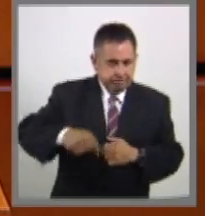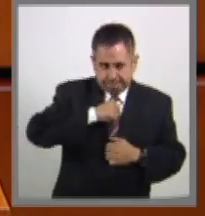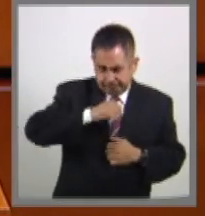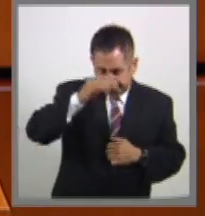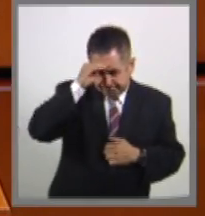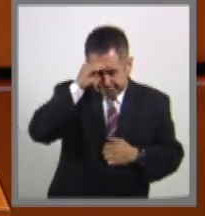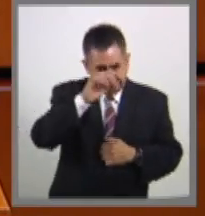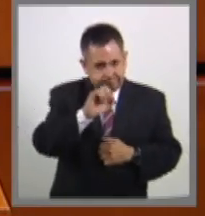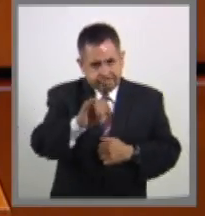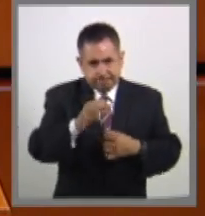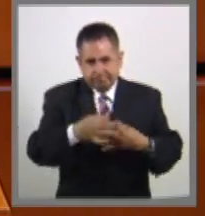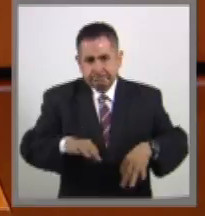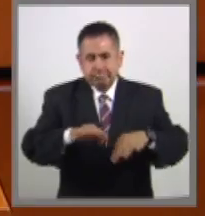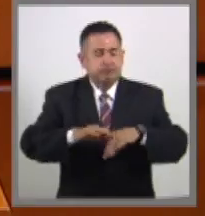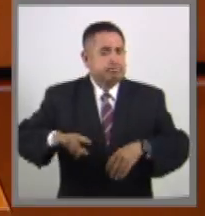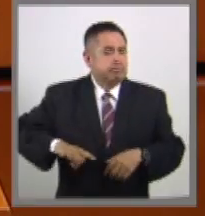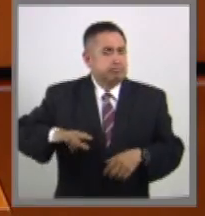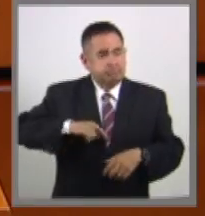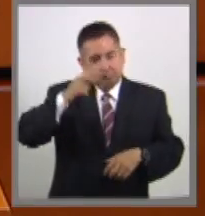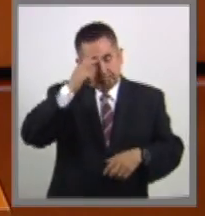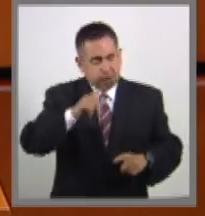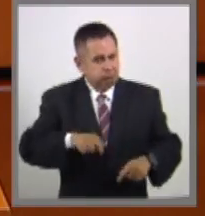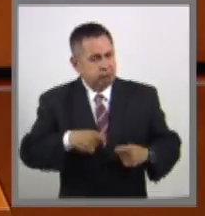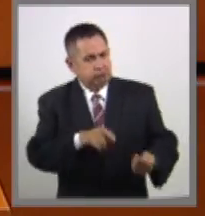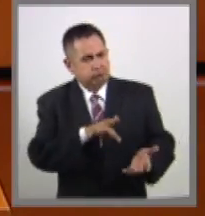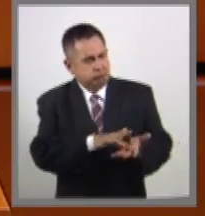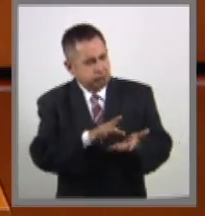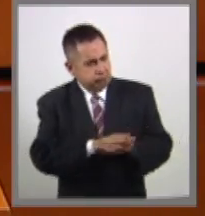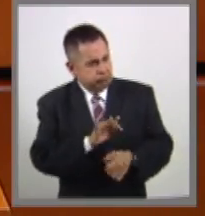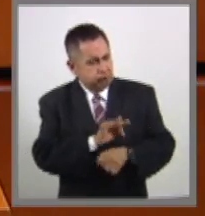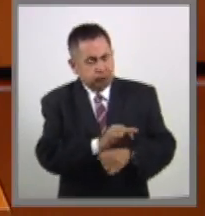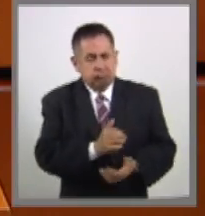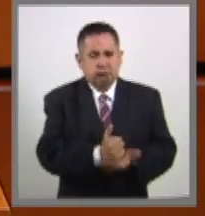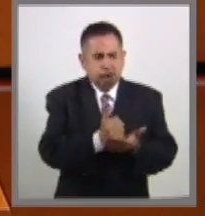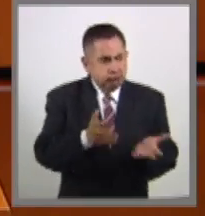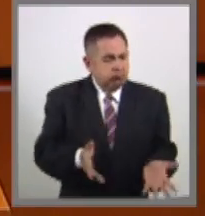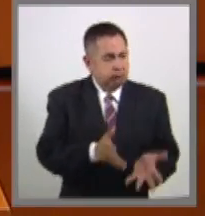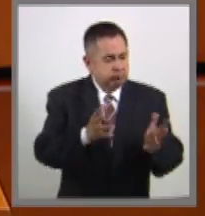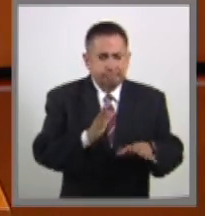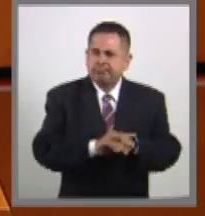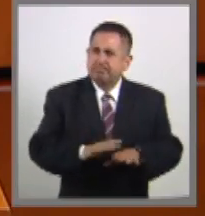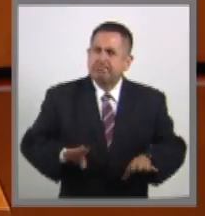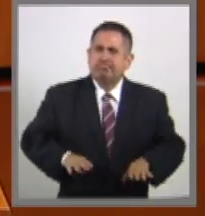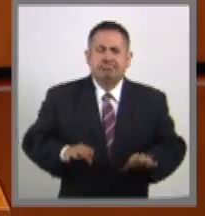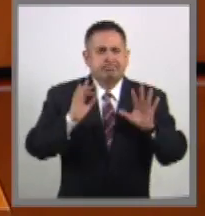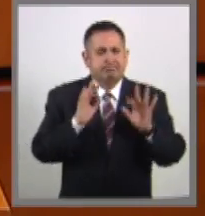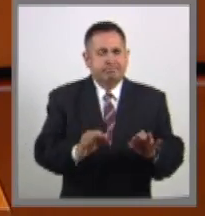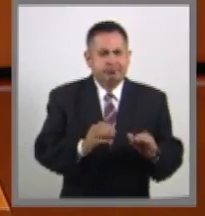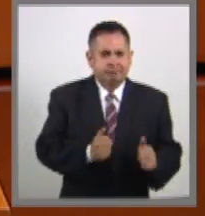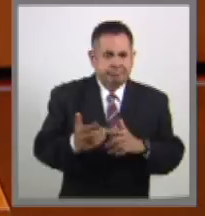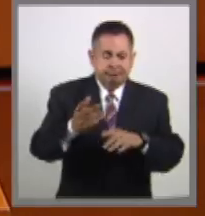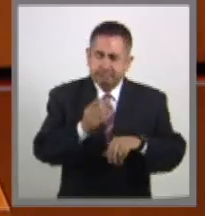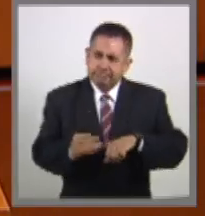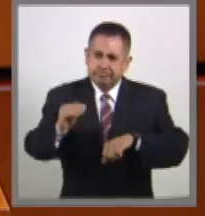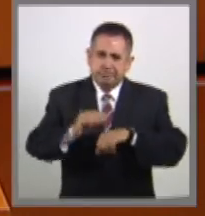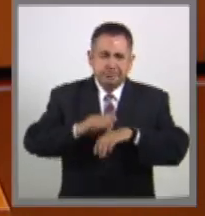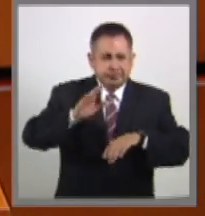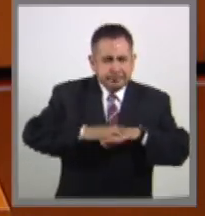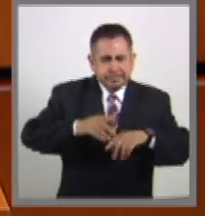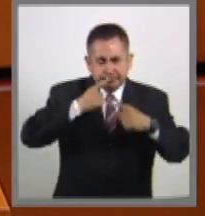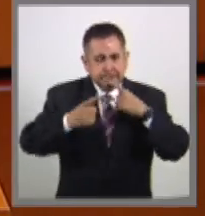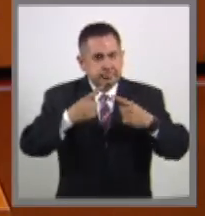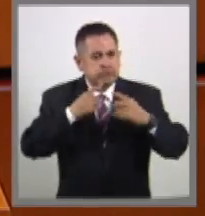importancia que el estado mexicano fomenta y permite a un escenario más adecuado así como implementar acciones de